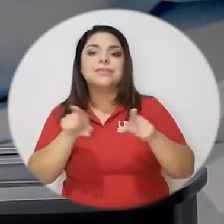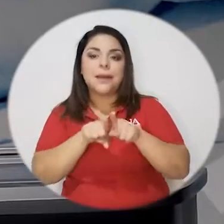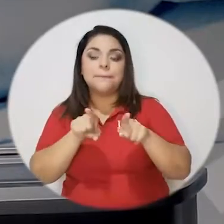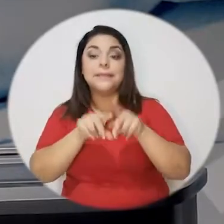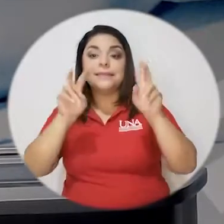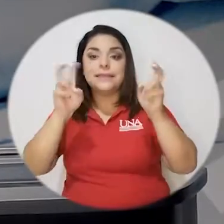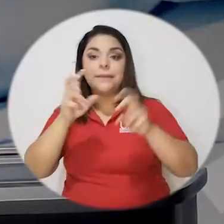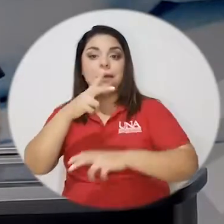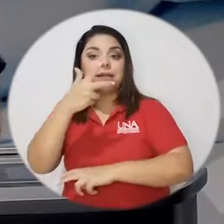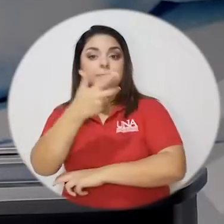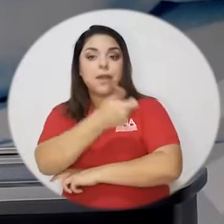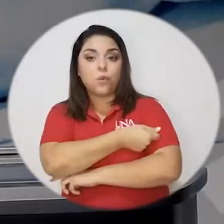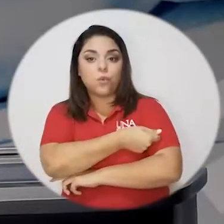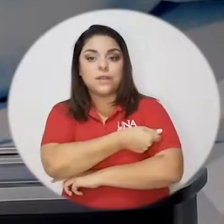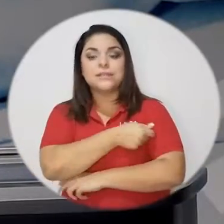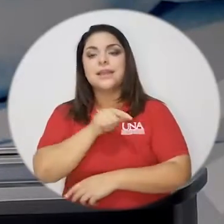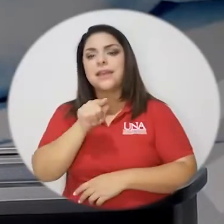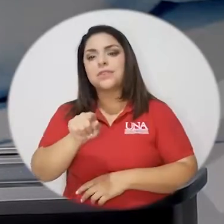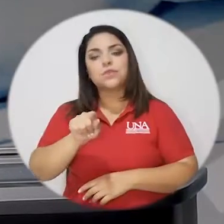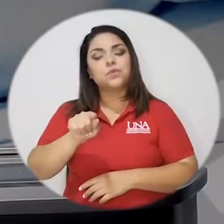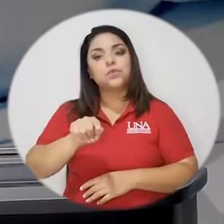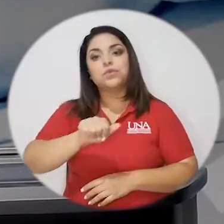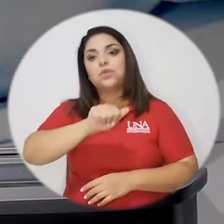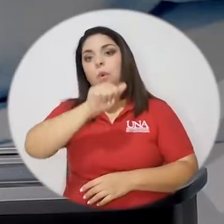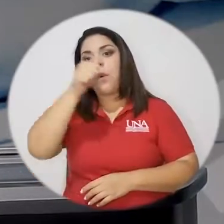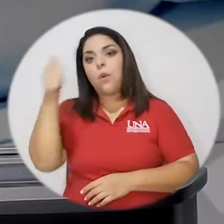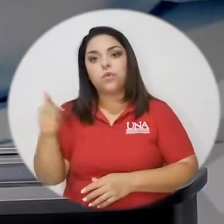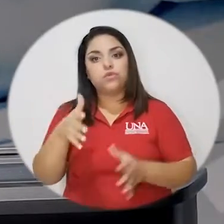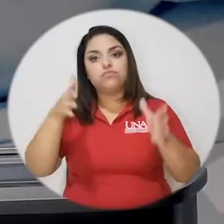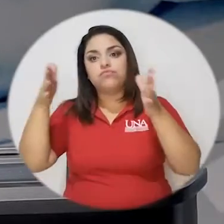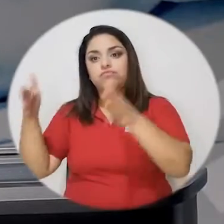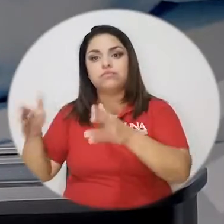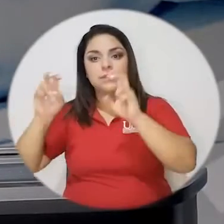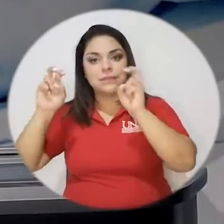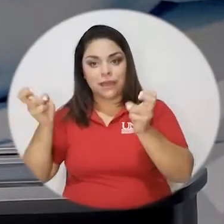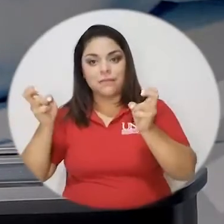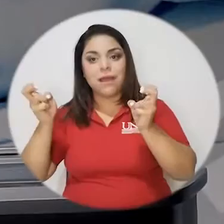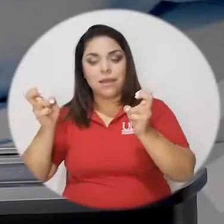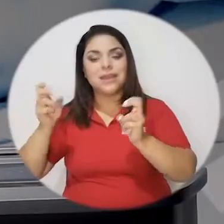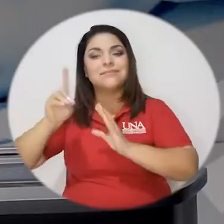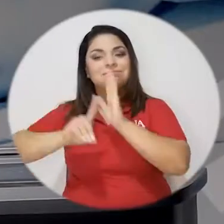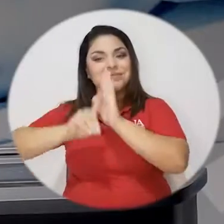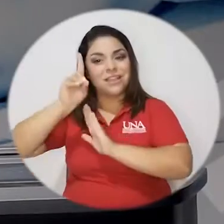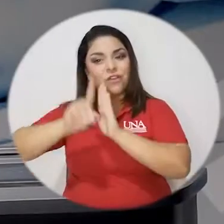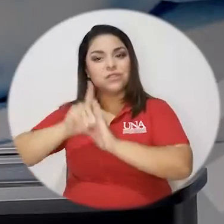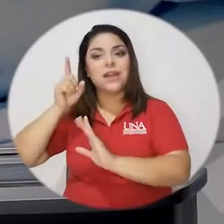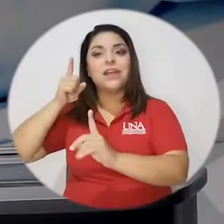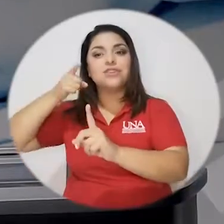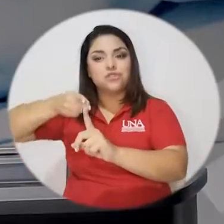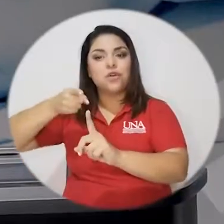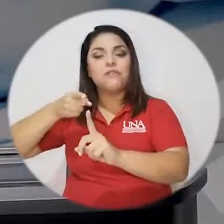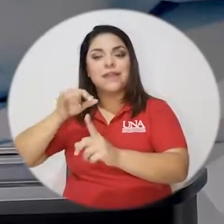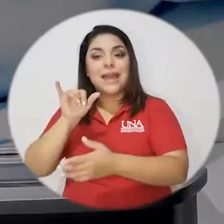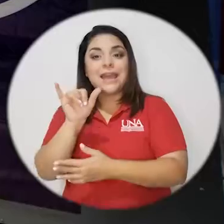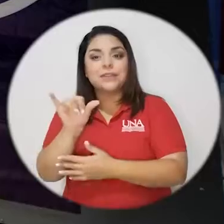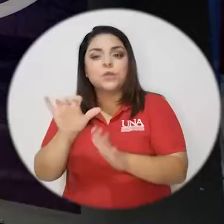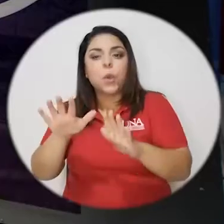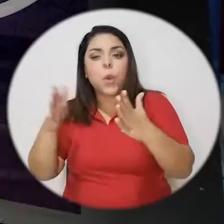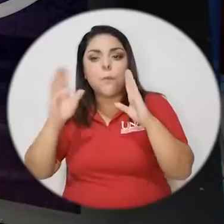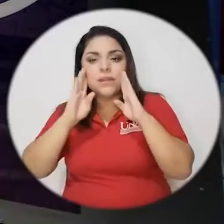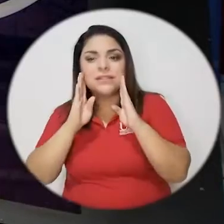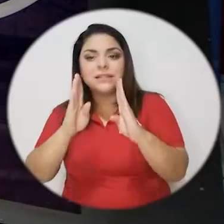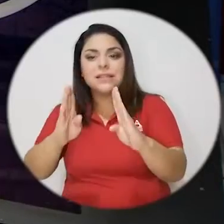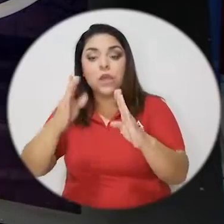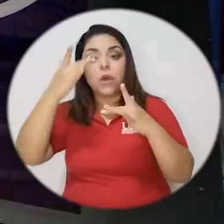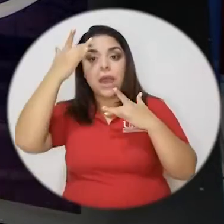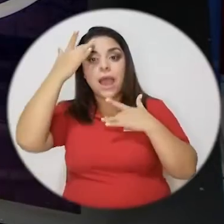tema de las vacunas, que es todo otro tema que desarrollar en esto de cómo se ha atendido